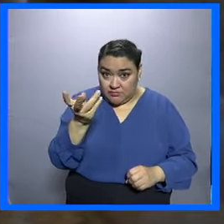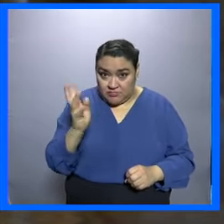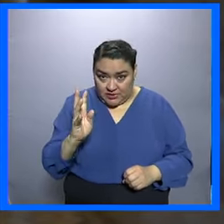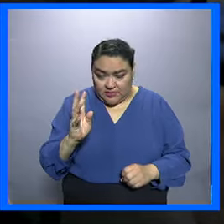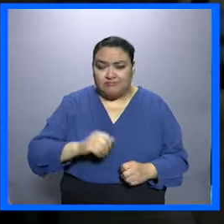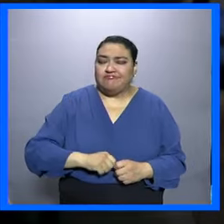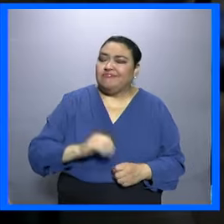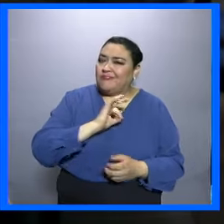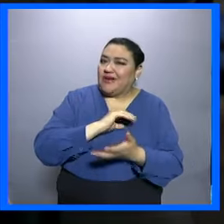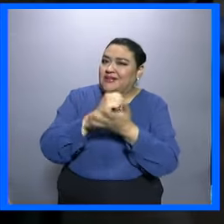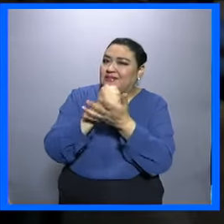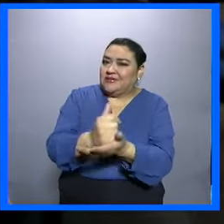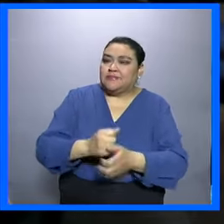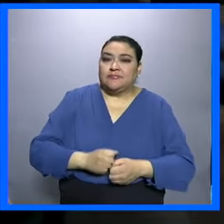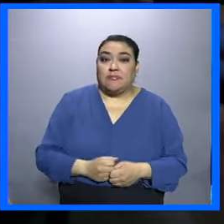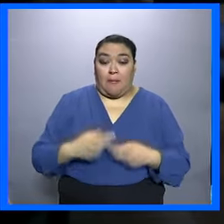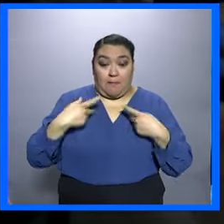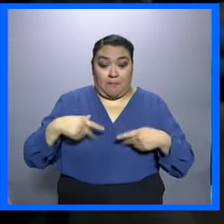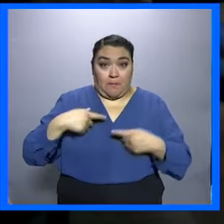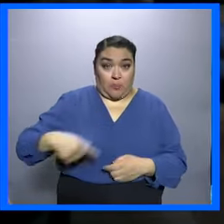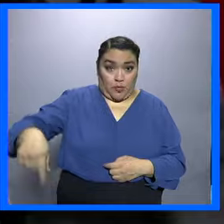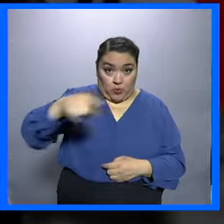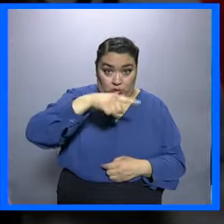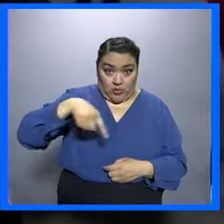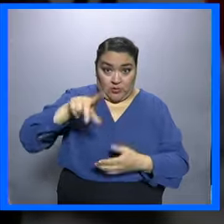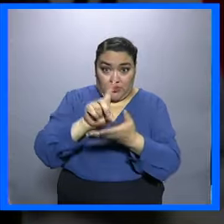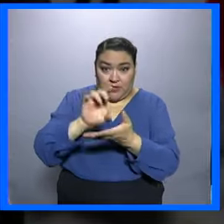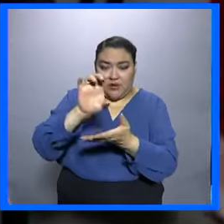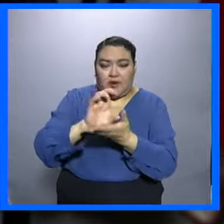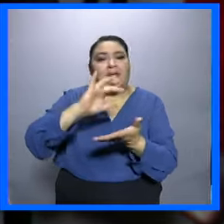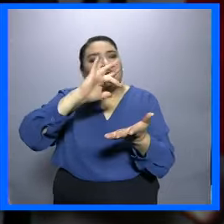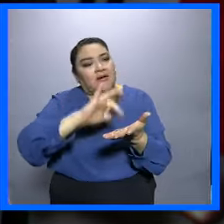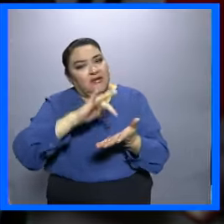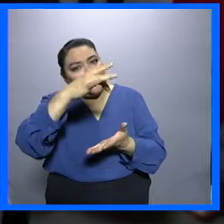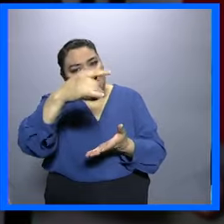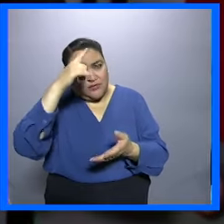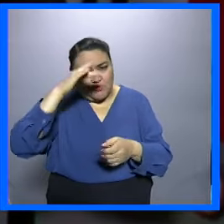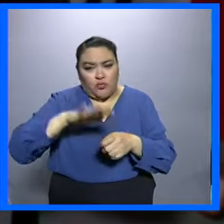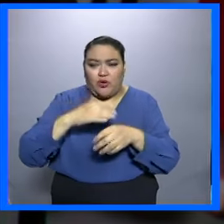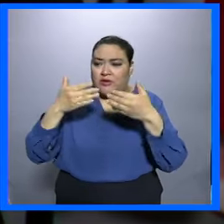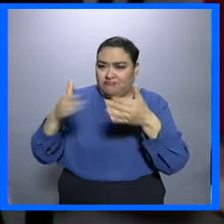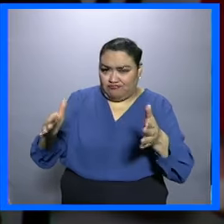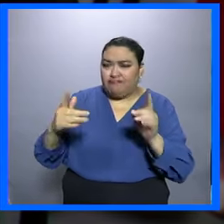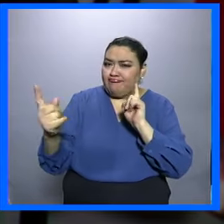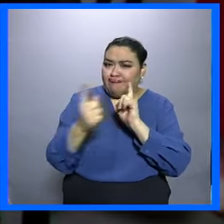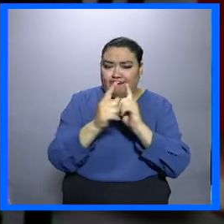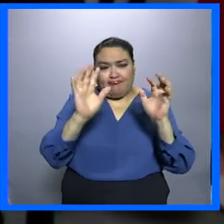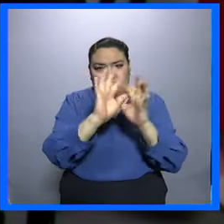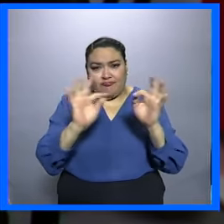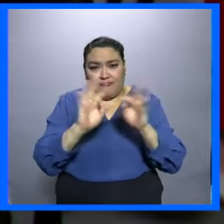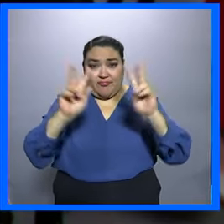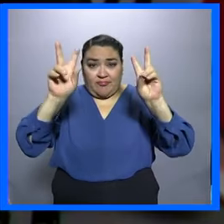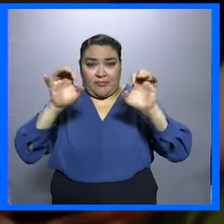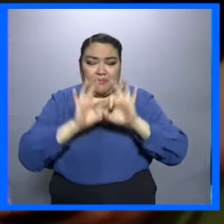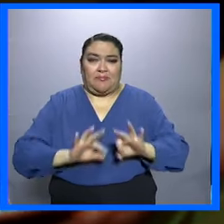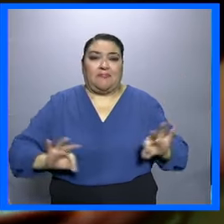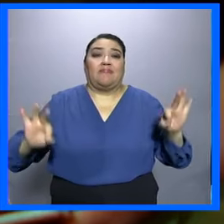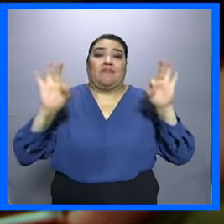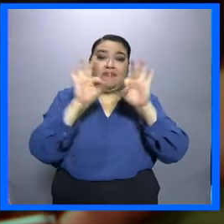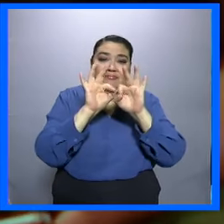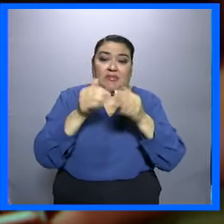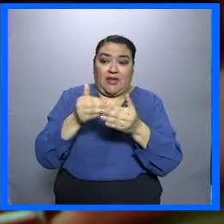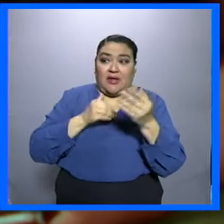visual. Al final, las personas con discapacidad agradecieron la oportunidad de manifestar su opinión en un tema tan importante como